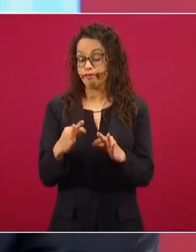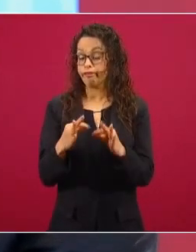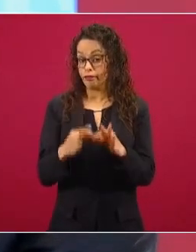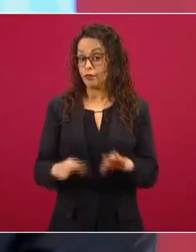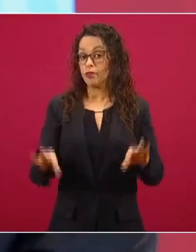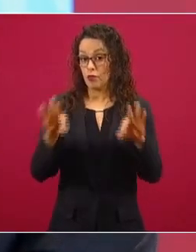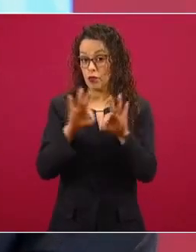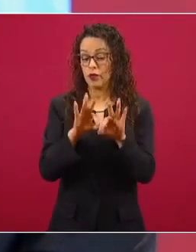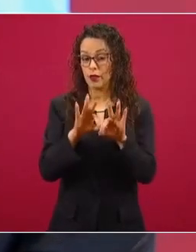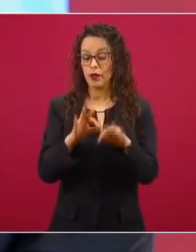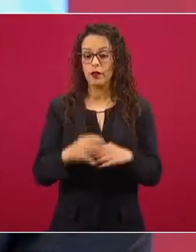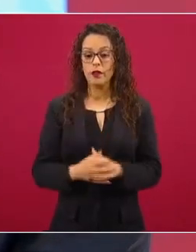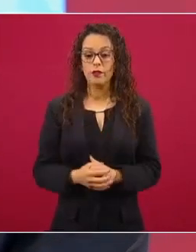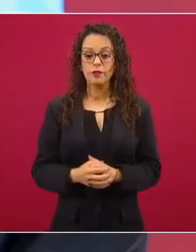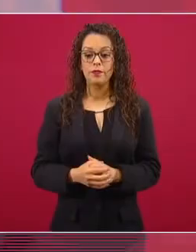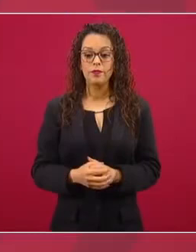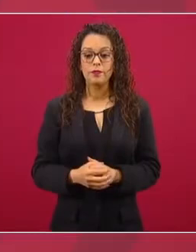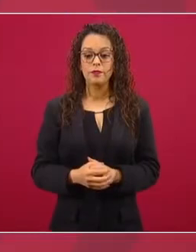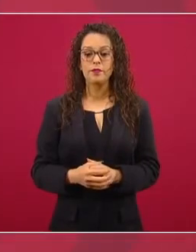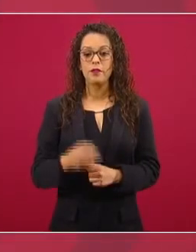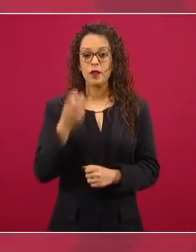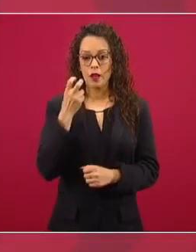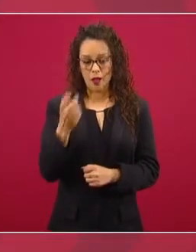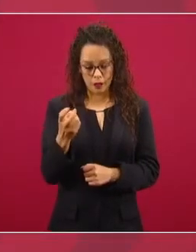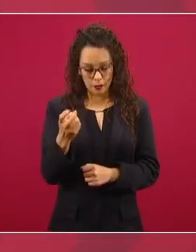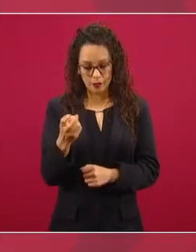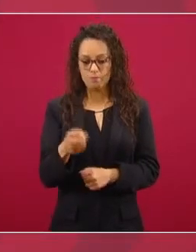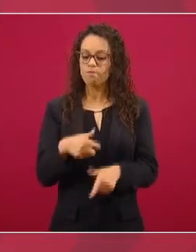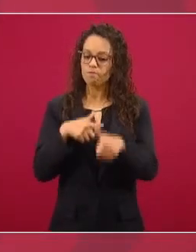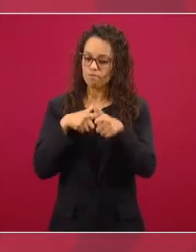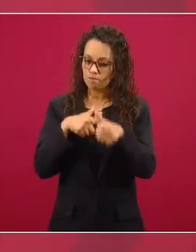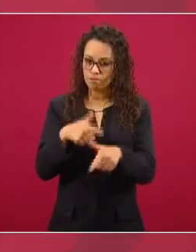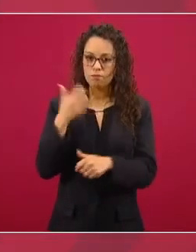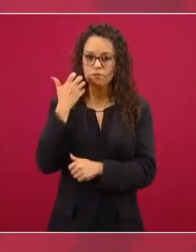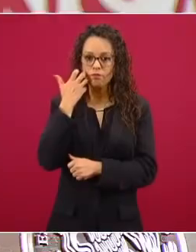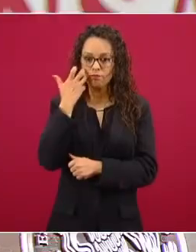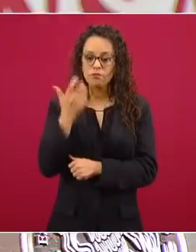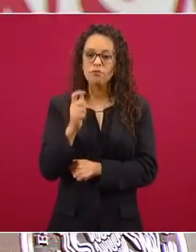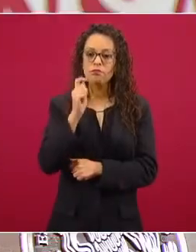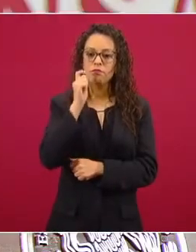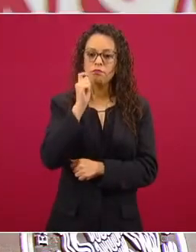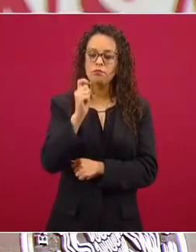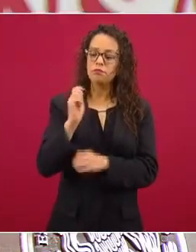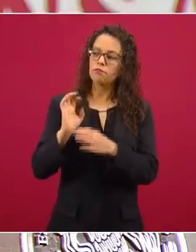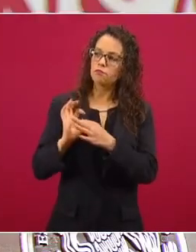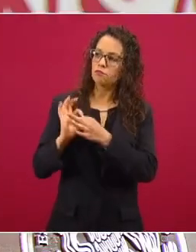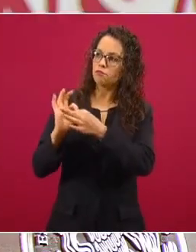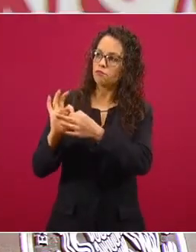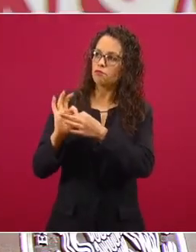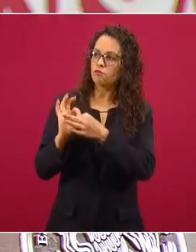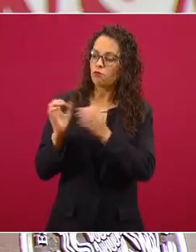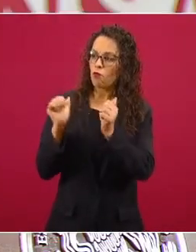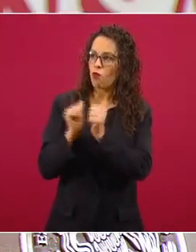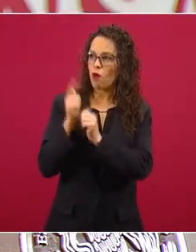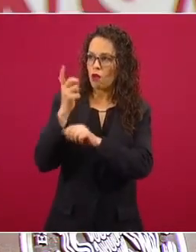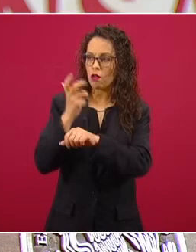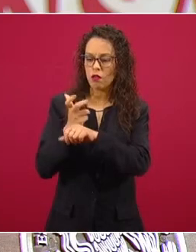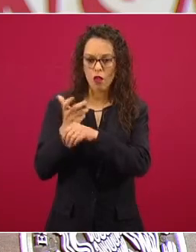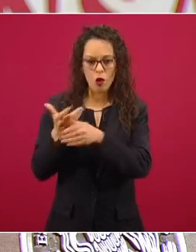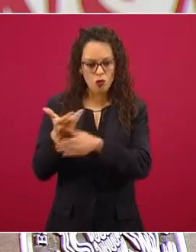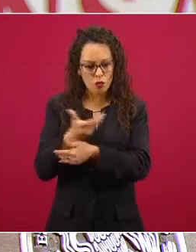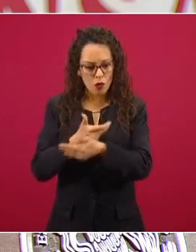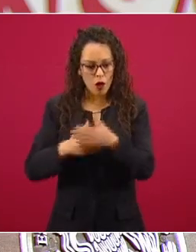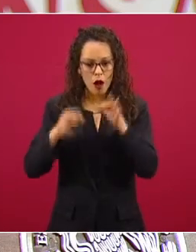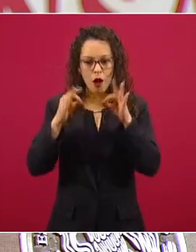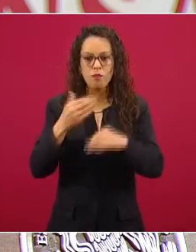Y esa es la política que queremos nosotros mantener con Estados Unidos, una relación de cooperación y